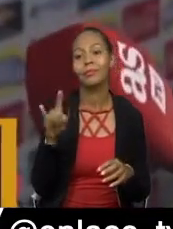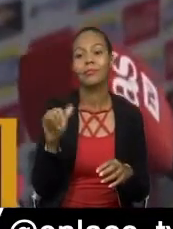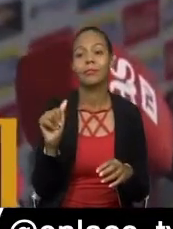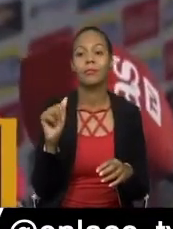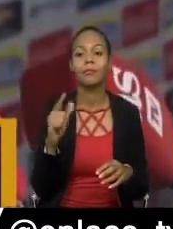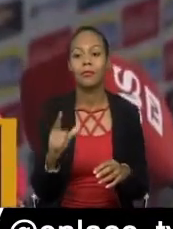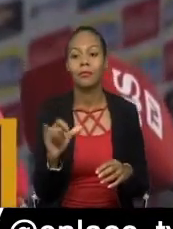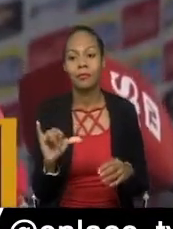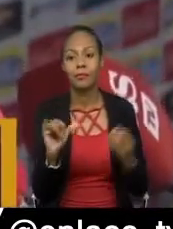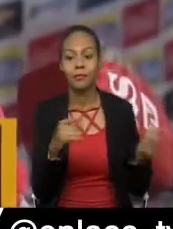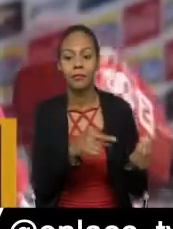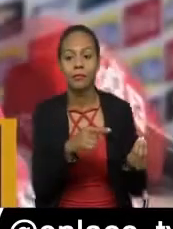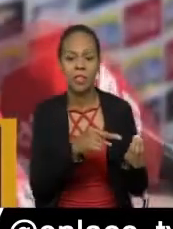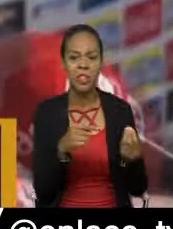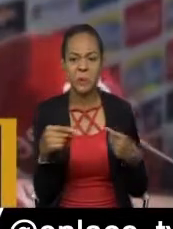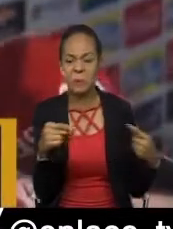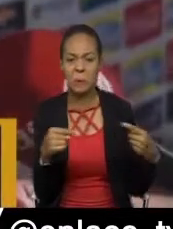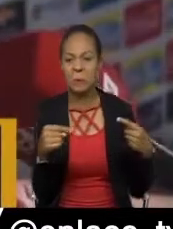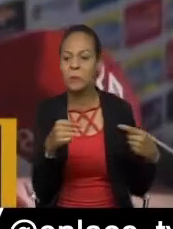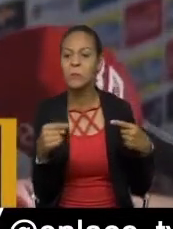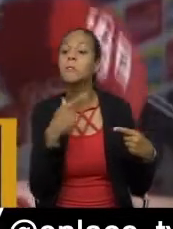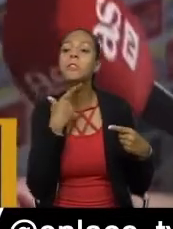una selección aguerrida.